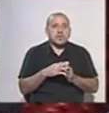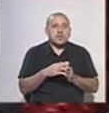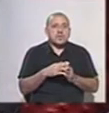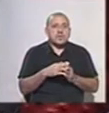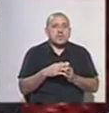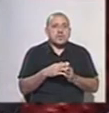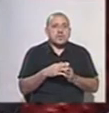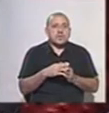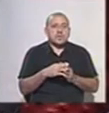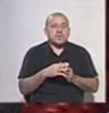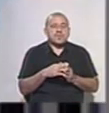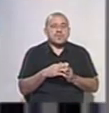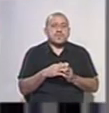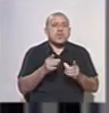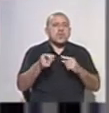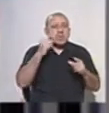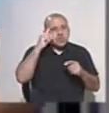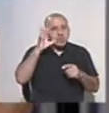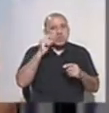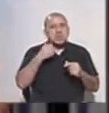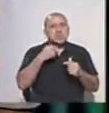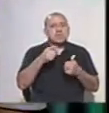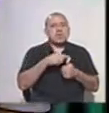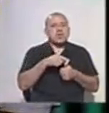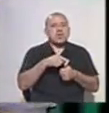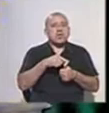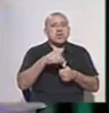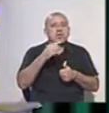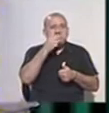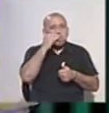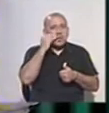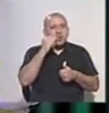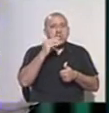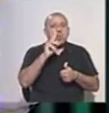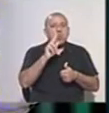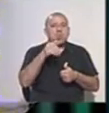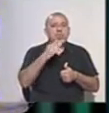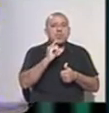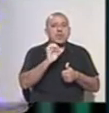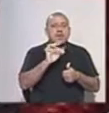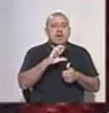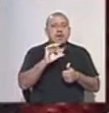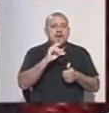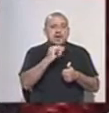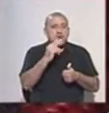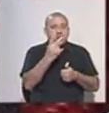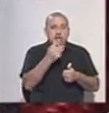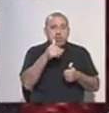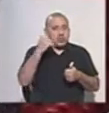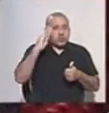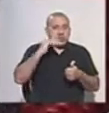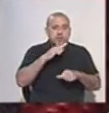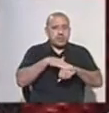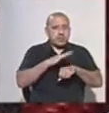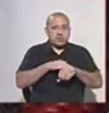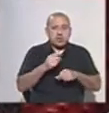¿No? Sí, ese mes de verano lo contaron ustedes. Fuimos con Enrique González y con Bigote Umpierre. Claro, con dos responsables, fuimos mayores, pero... ¿Entendés? Y fuimos